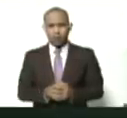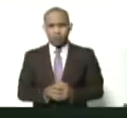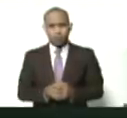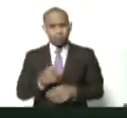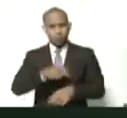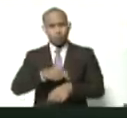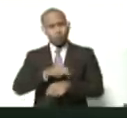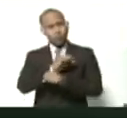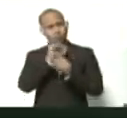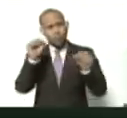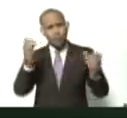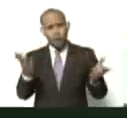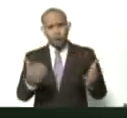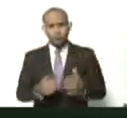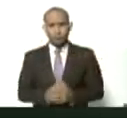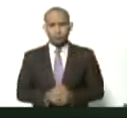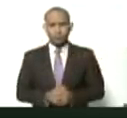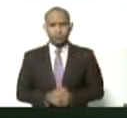Tempranito.